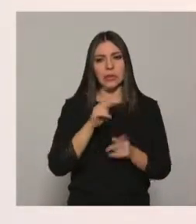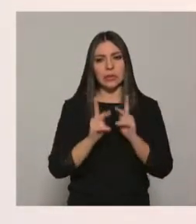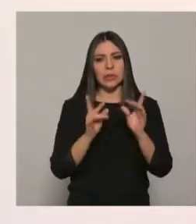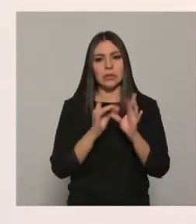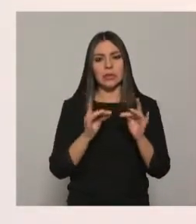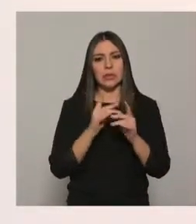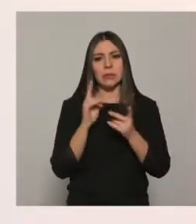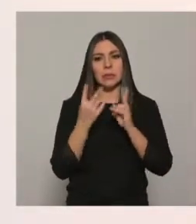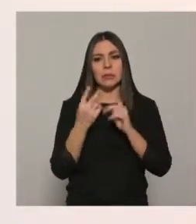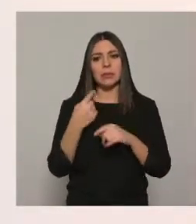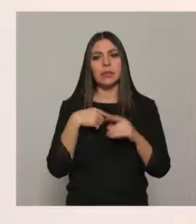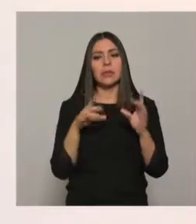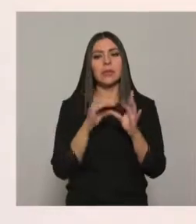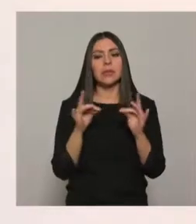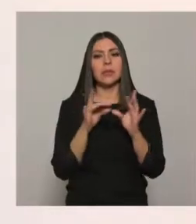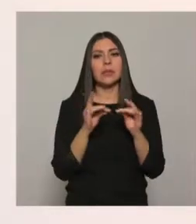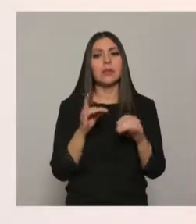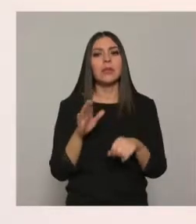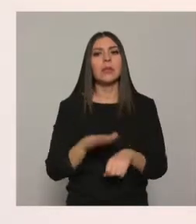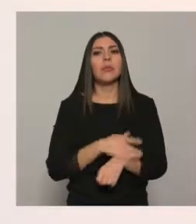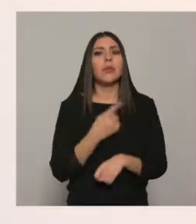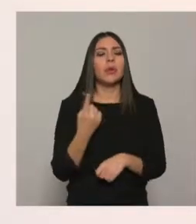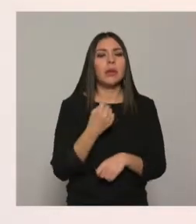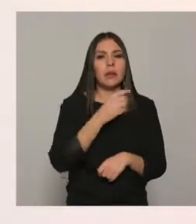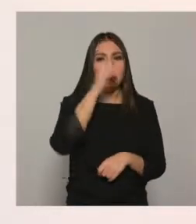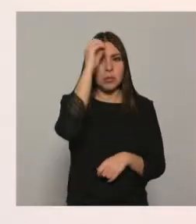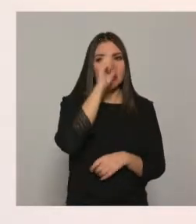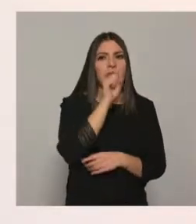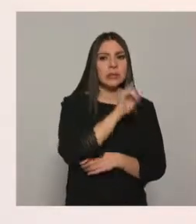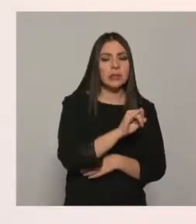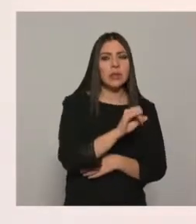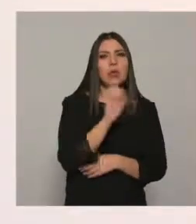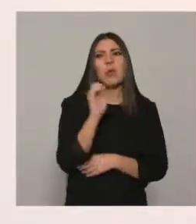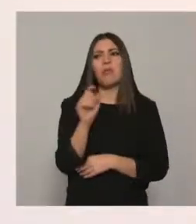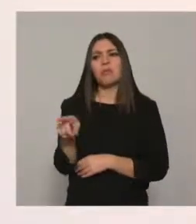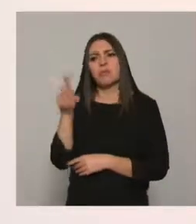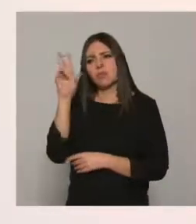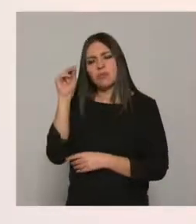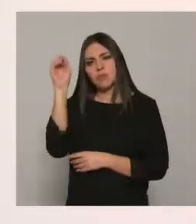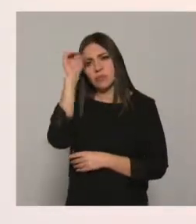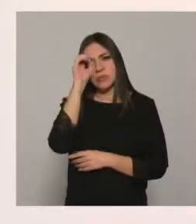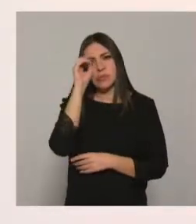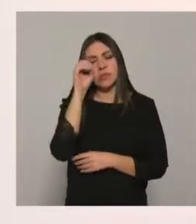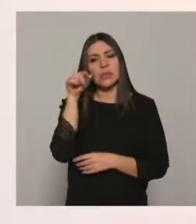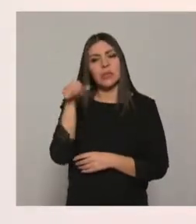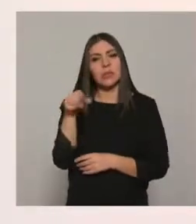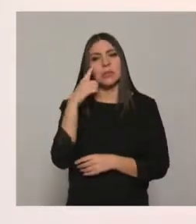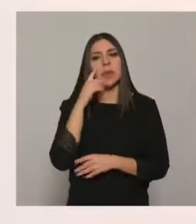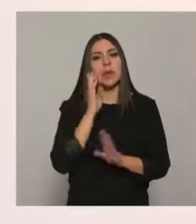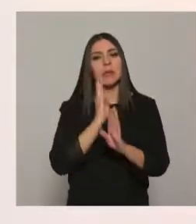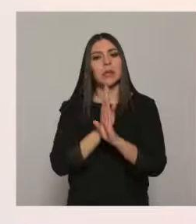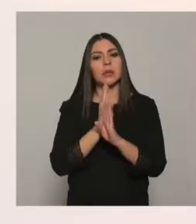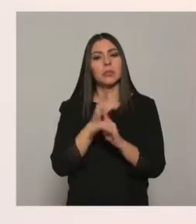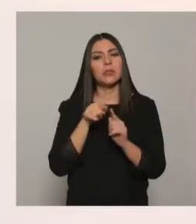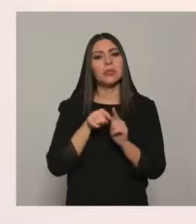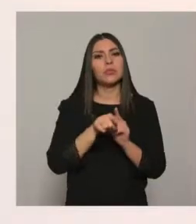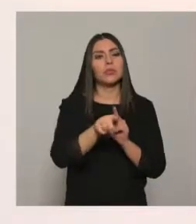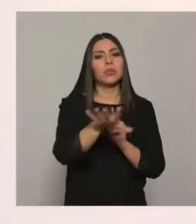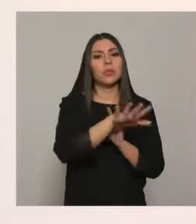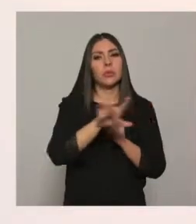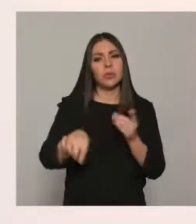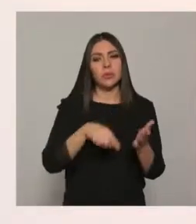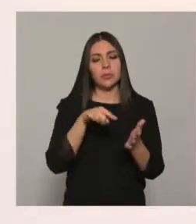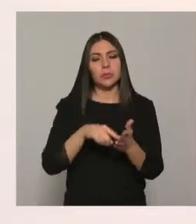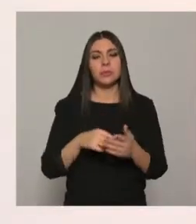estos vecinos y nos cuenten por qué sí o por qué no les interesa que pase ahí el Metrobús, por ejemplo.